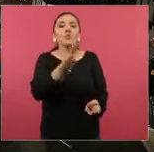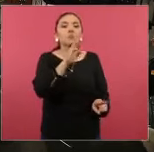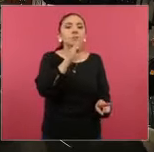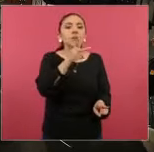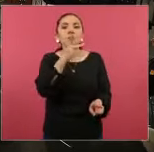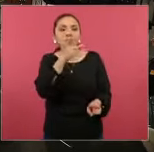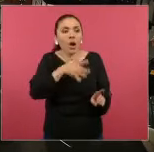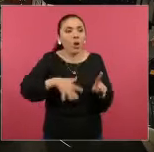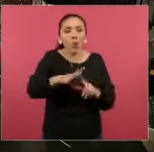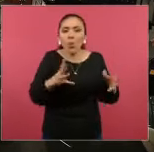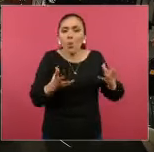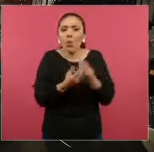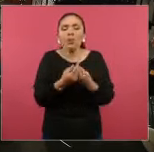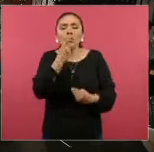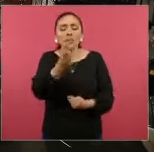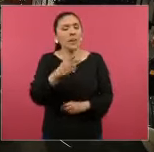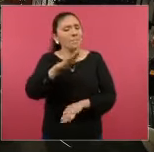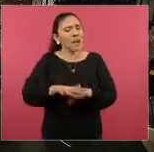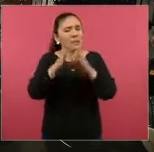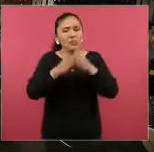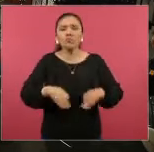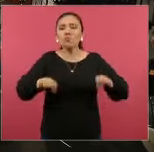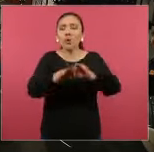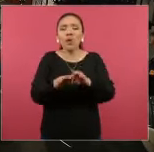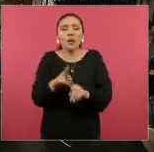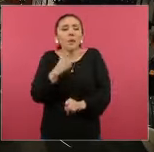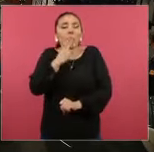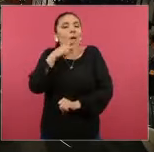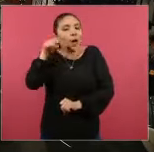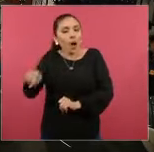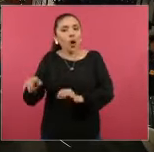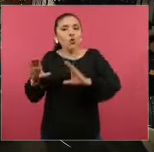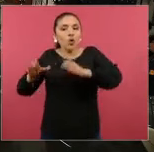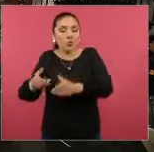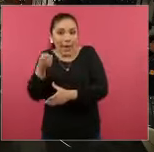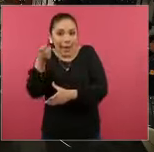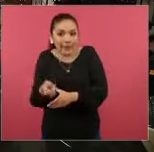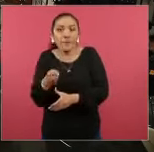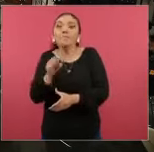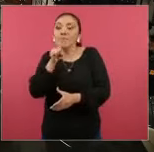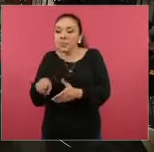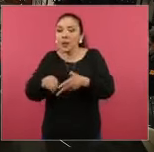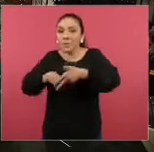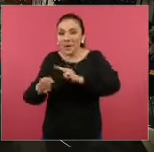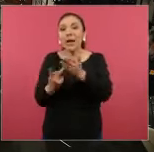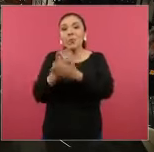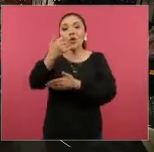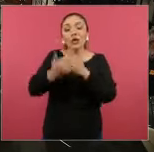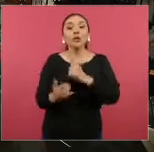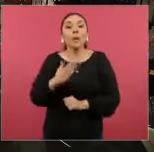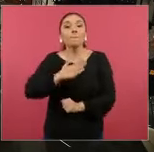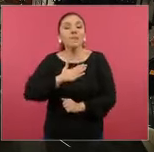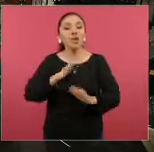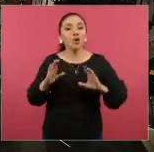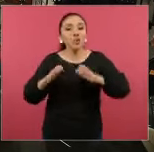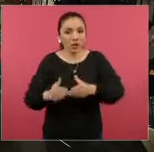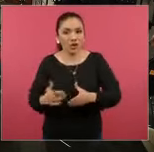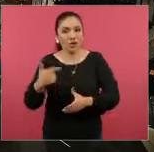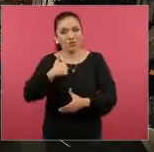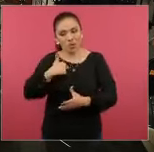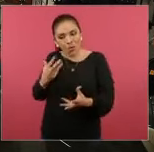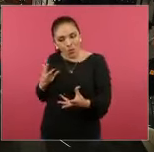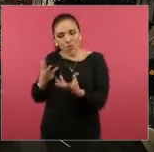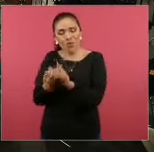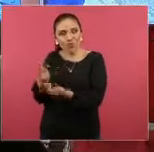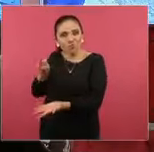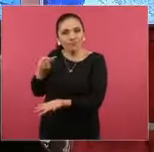familia, donde decíamos lo más importante era mi comunidad. Así que todo partió del proyecto de mi comunidad, que lo titulamos Mi Comunidad. Soy parte